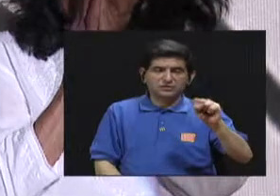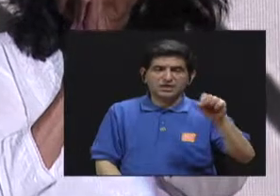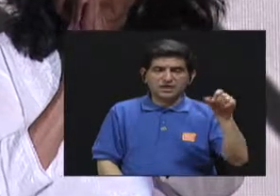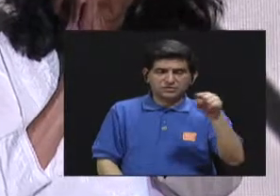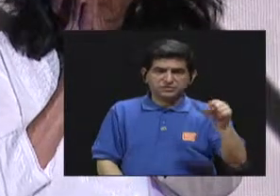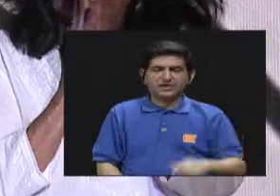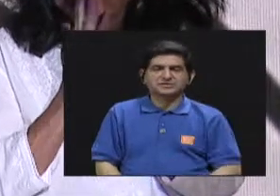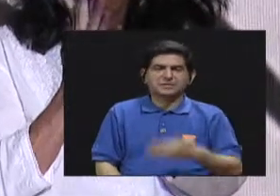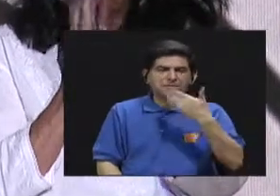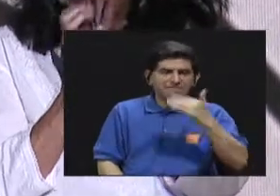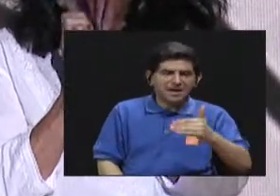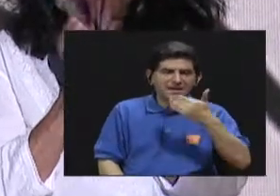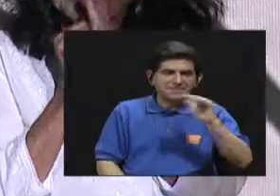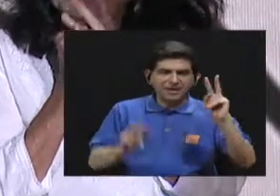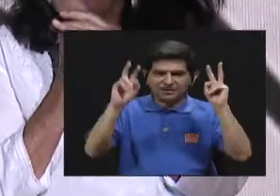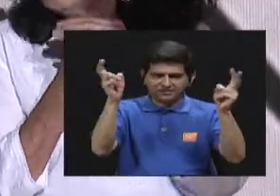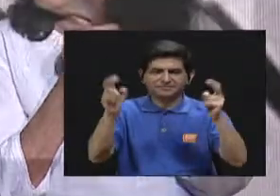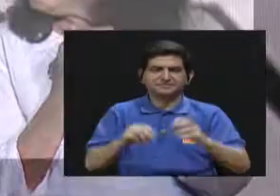por Mala Mala.